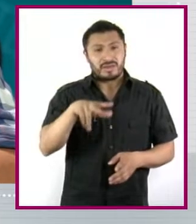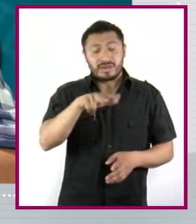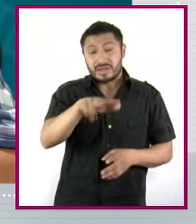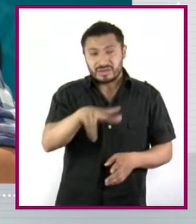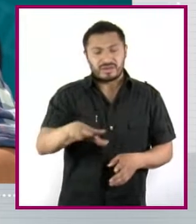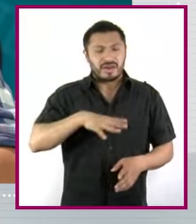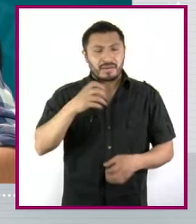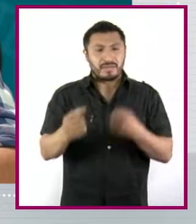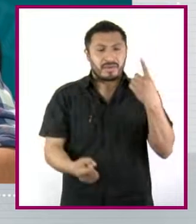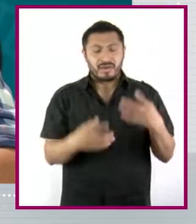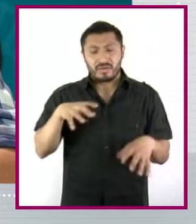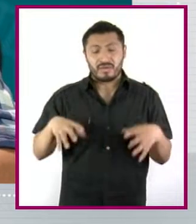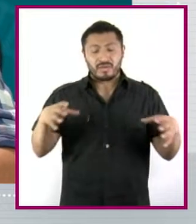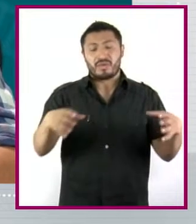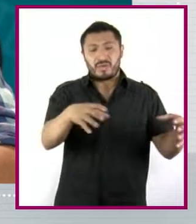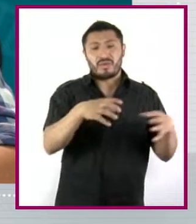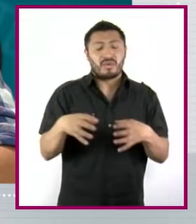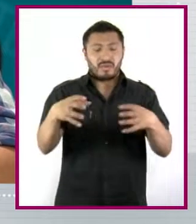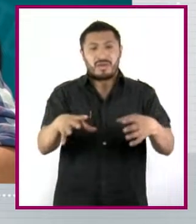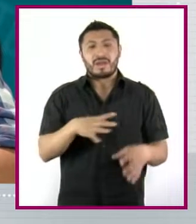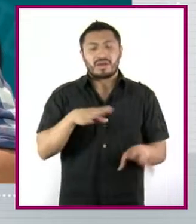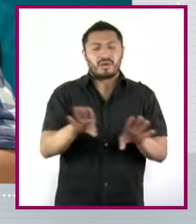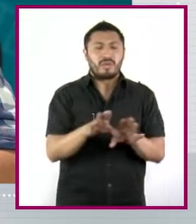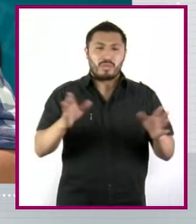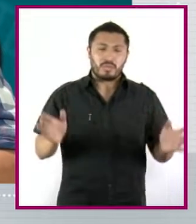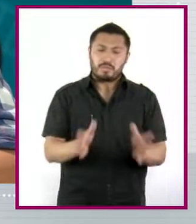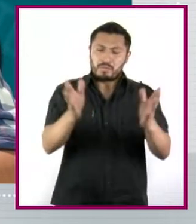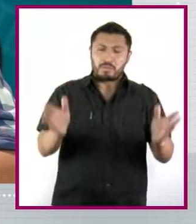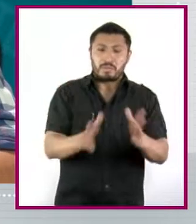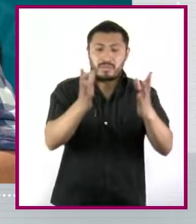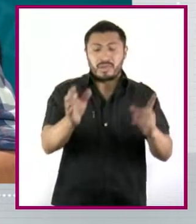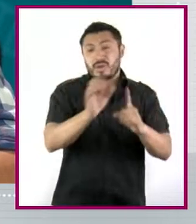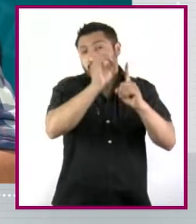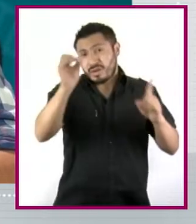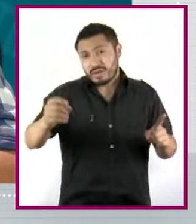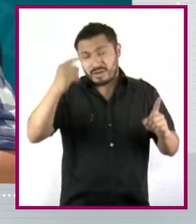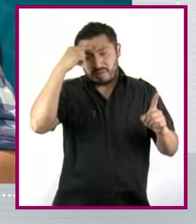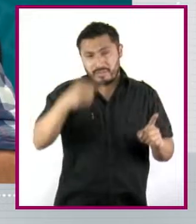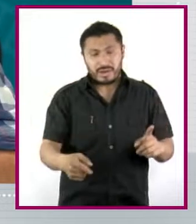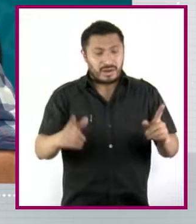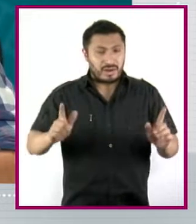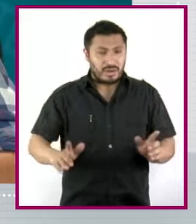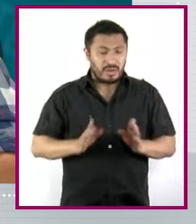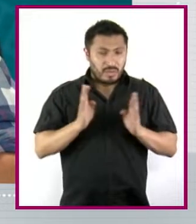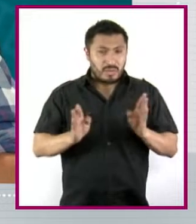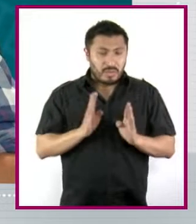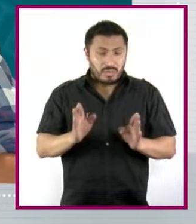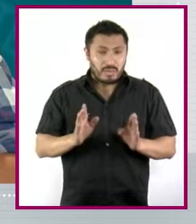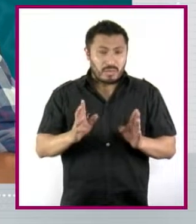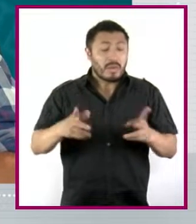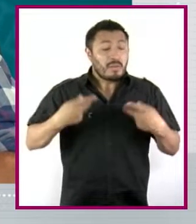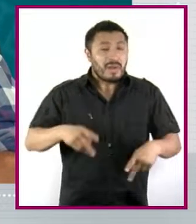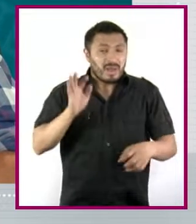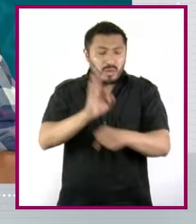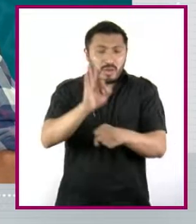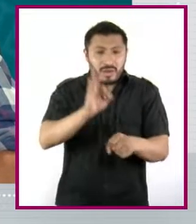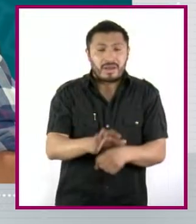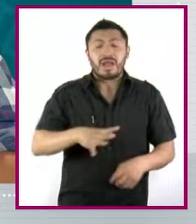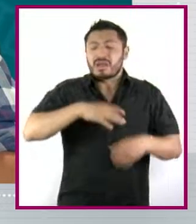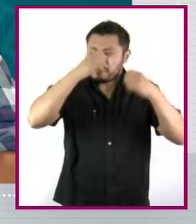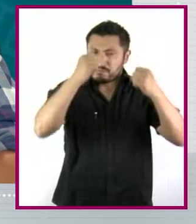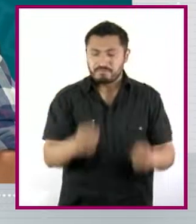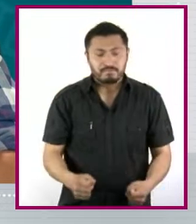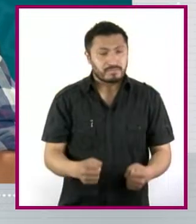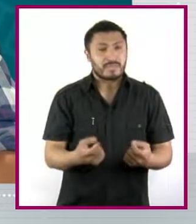comunidades alzadas impulsaban procesos comunitarios de organización de los que formaban parte las autodefensas, las cuales les habían garantizado seguridad